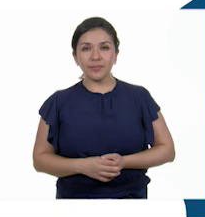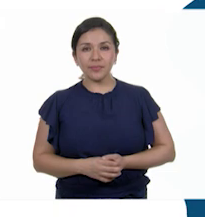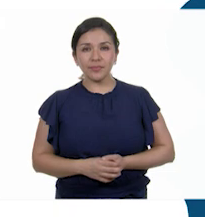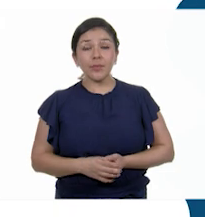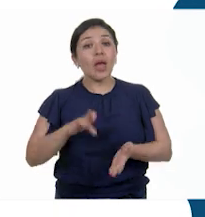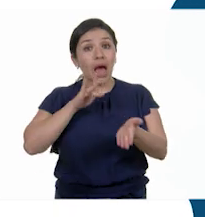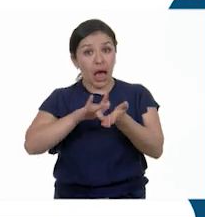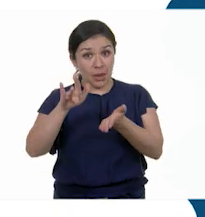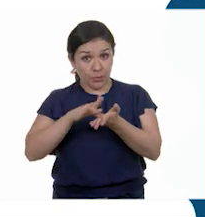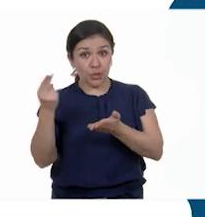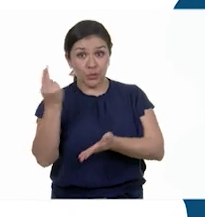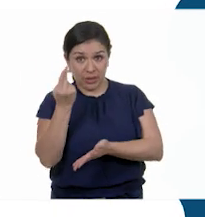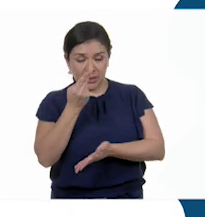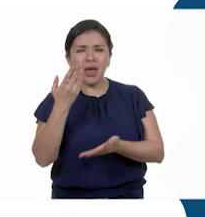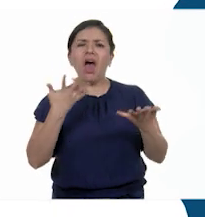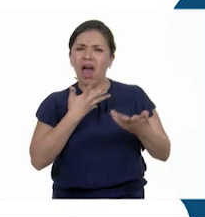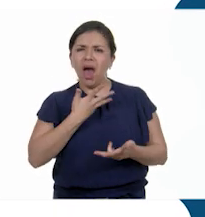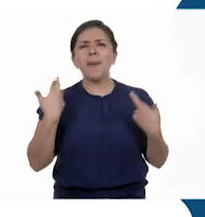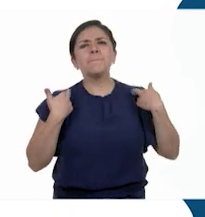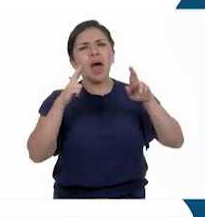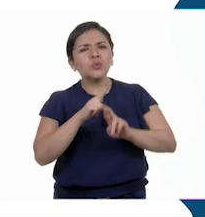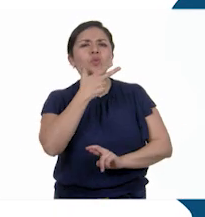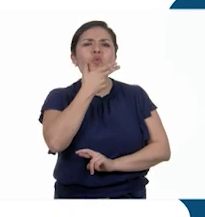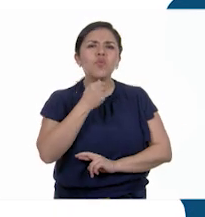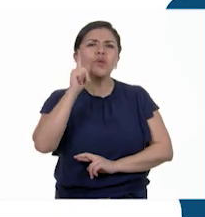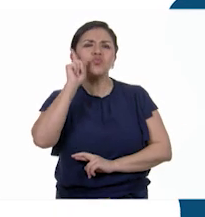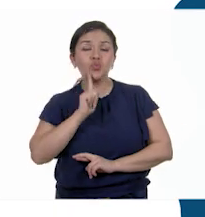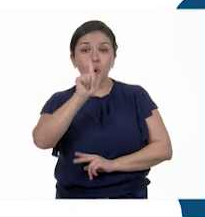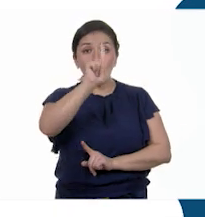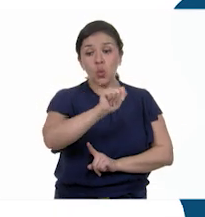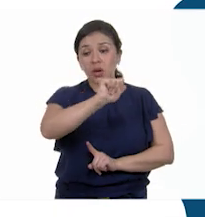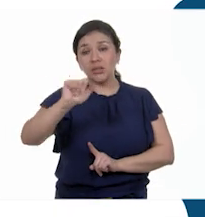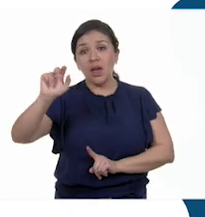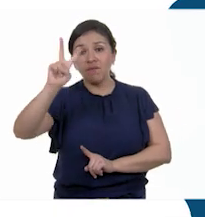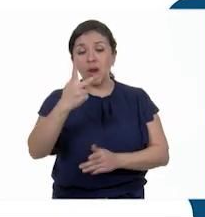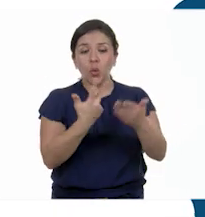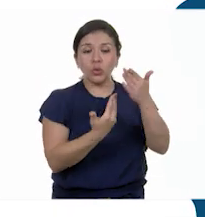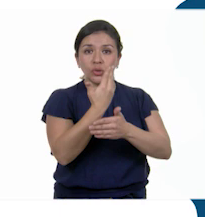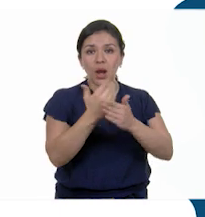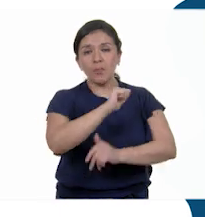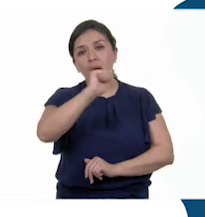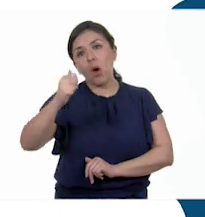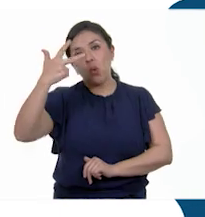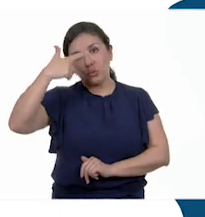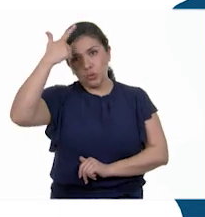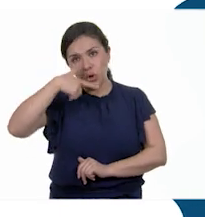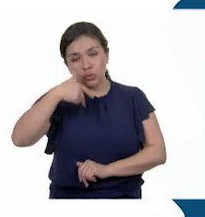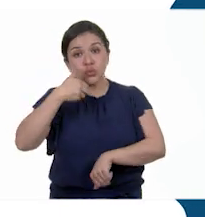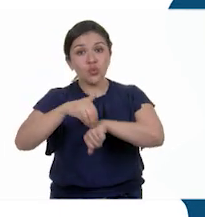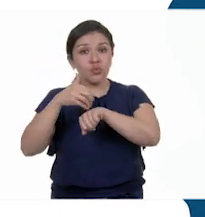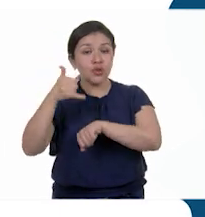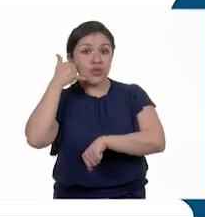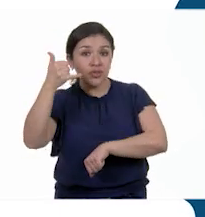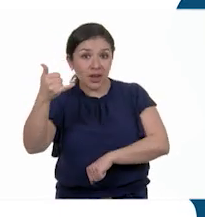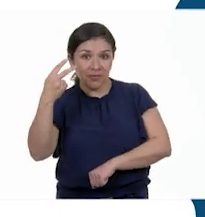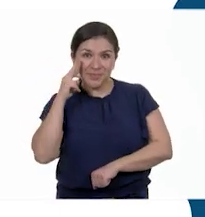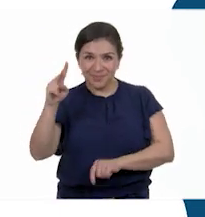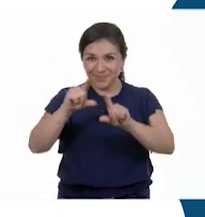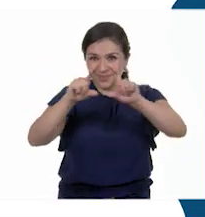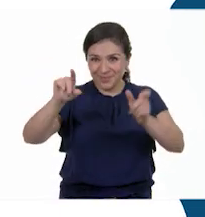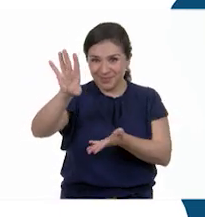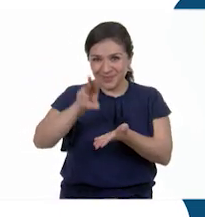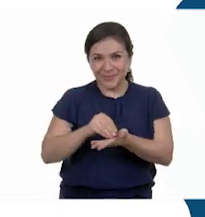Para apoyo pedagógico, hay maestras y maestros de lunes a viernes de 8 a 20 horas en el teléfono